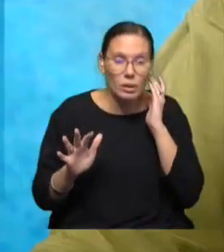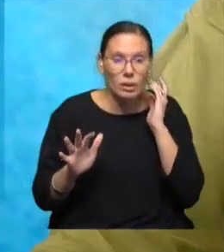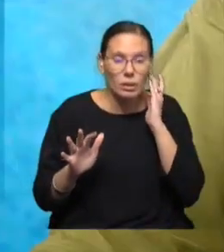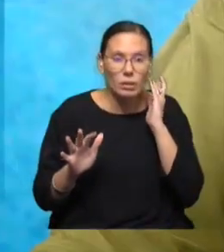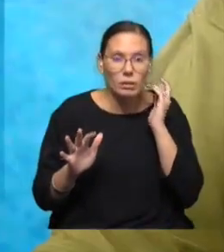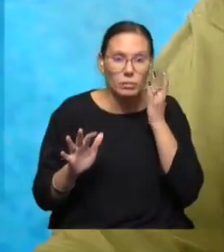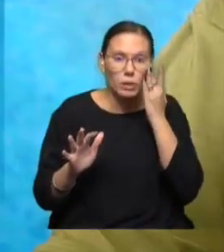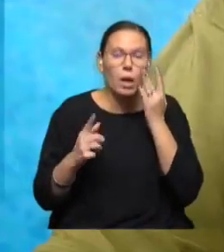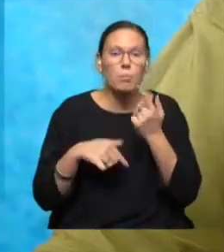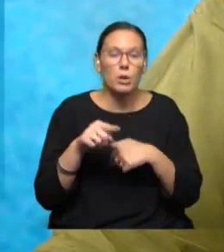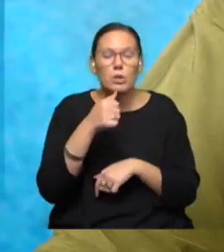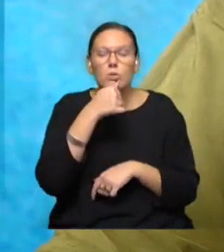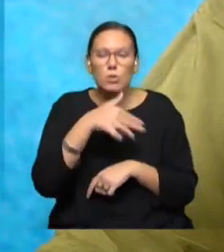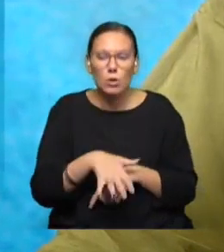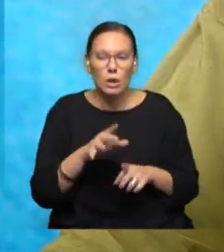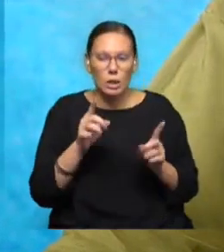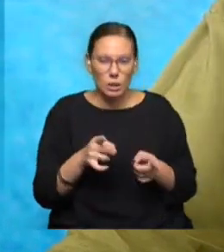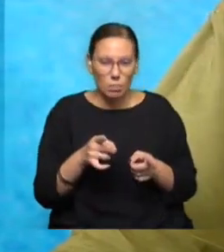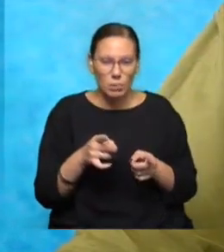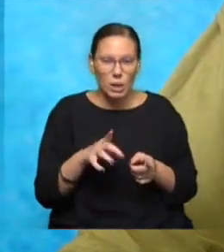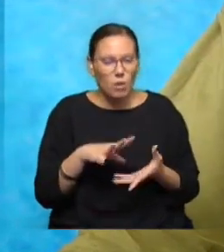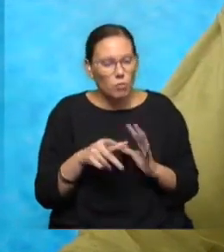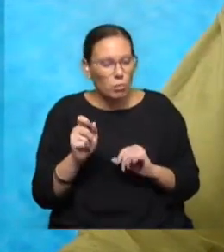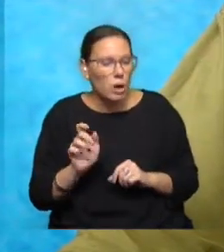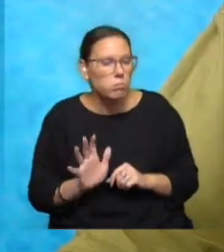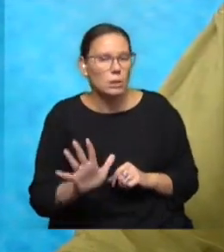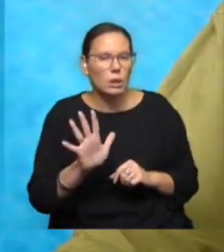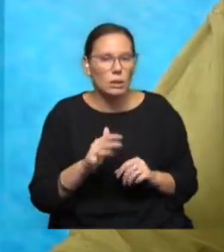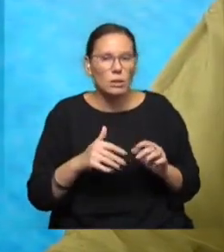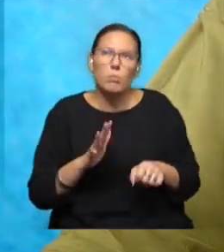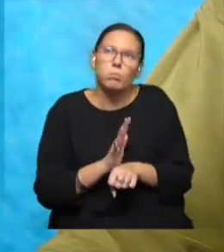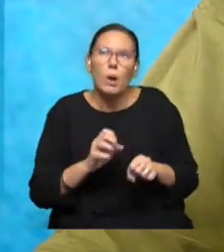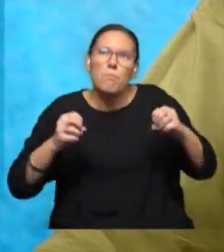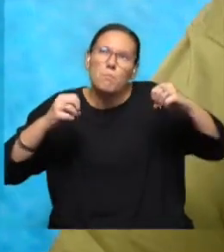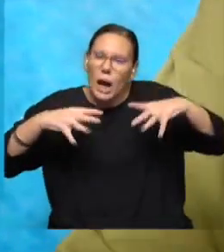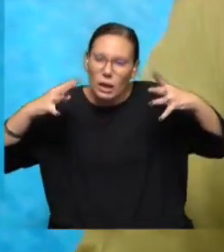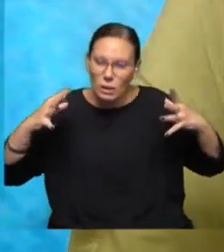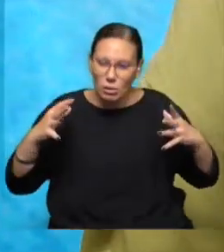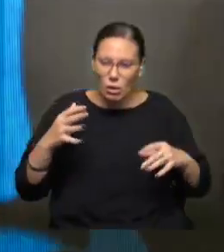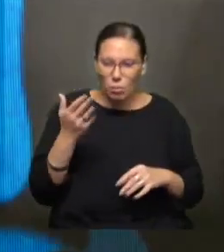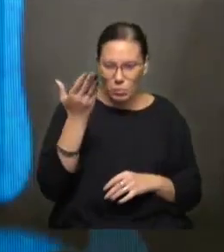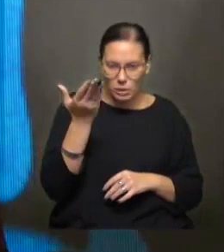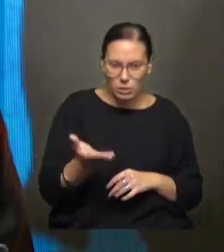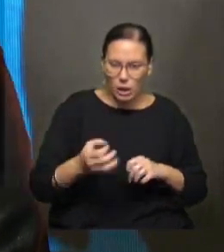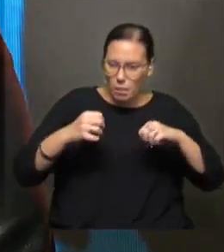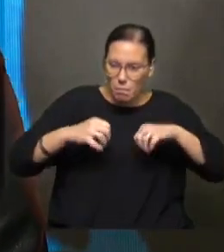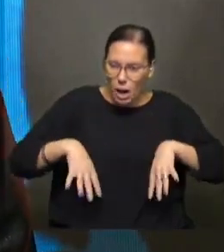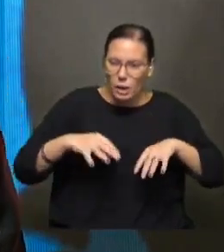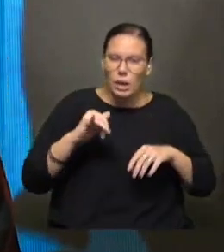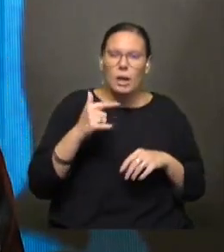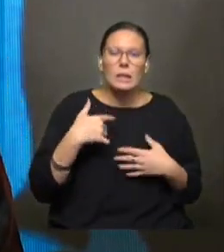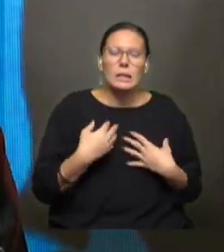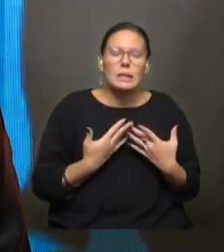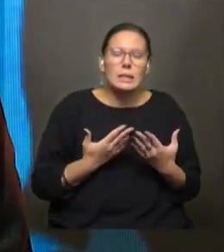pero esta historia también te cautivó desde ese lugar como mágico o Místico de personaje Sí yo confieso que siempre